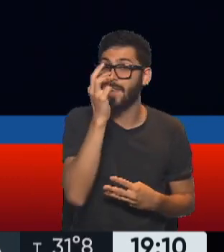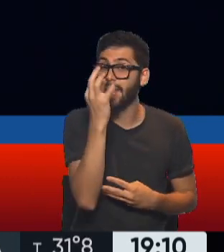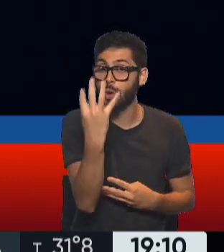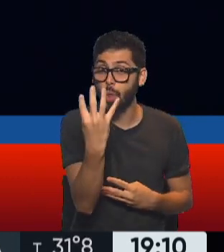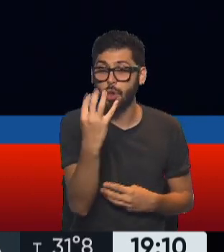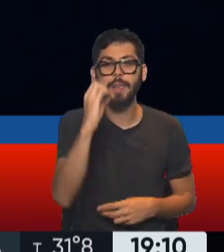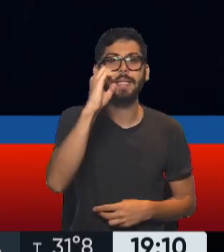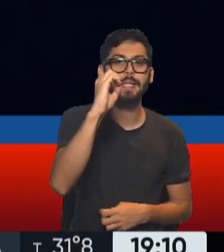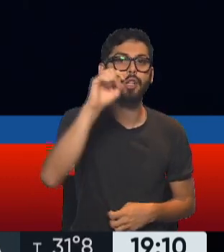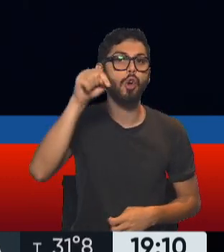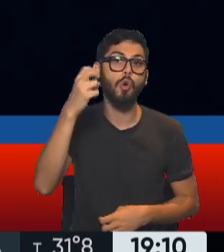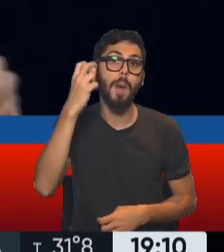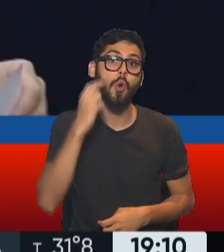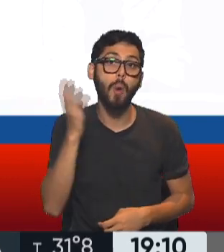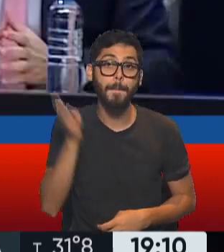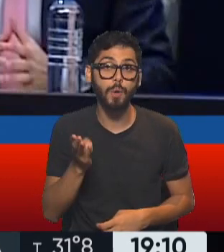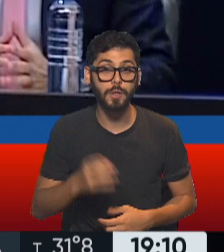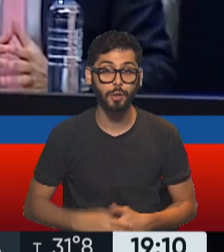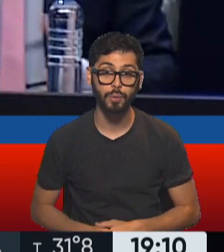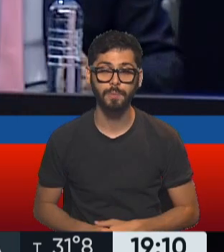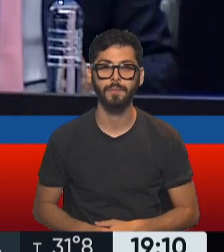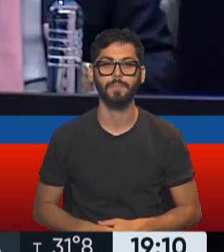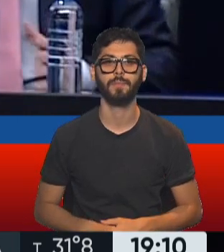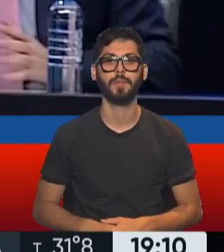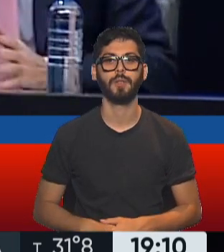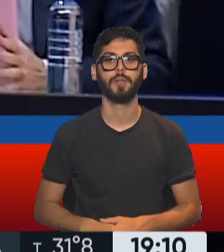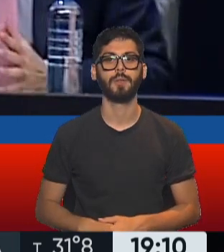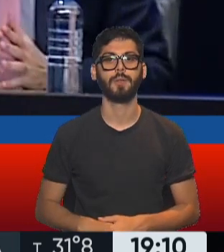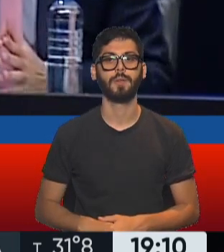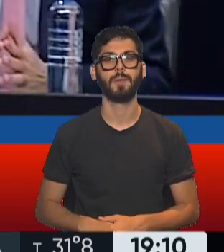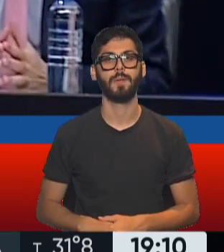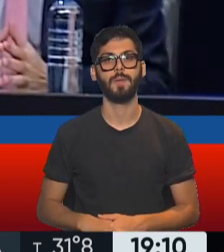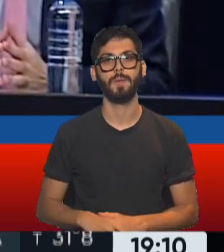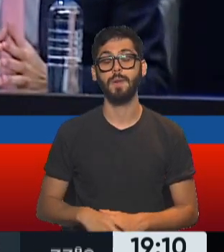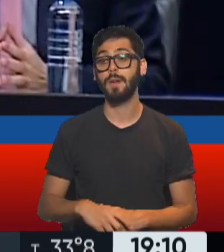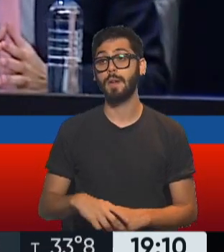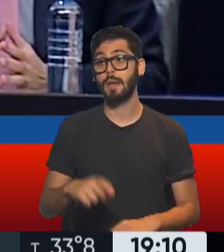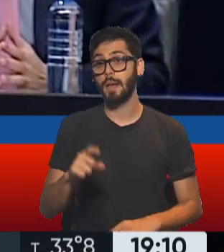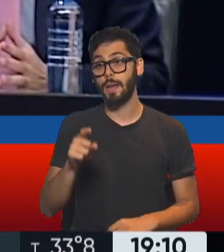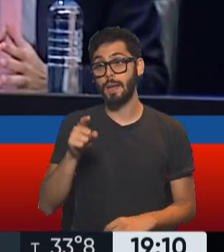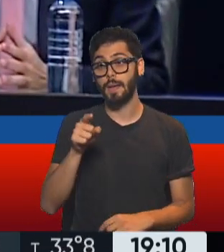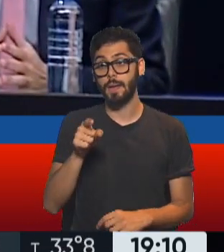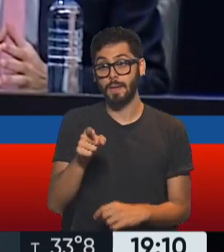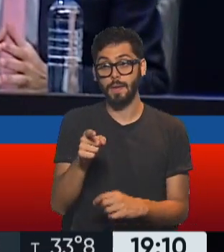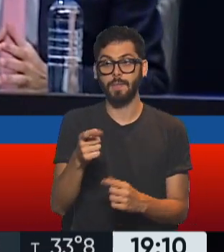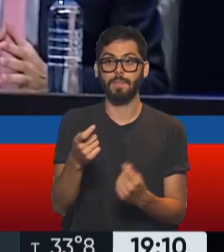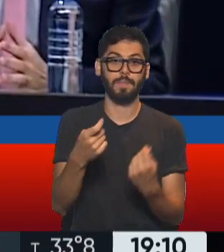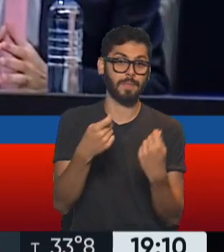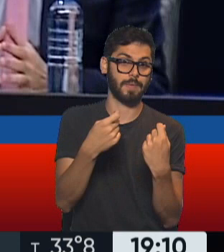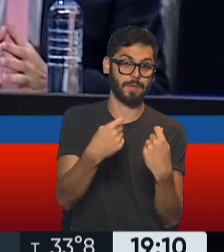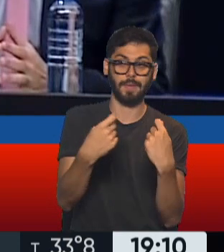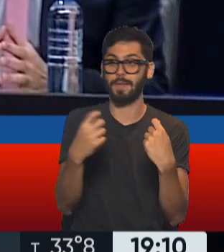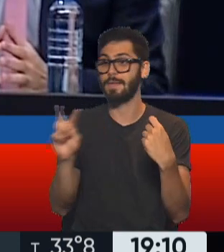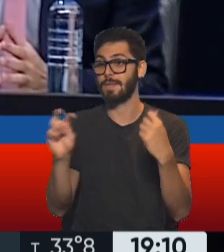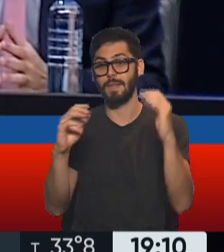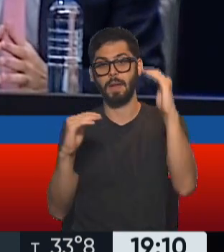de 0,9%. Para poder apuntar a esta reducción gradual del déficit fiscal, también